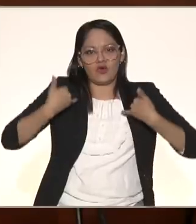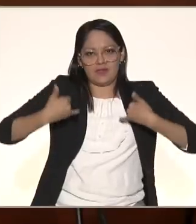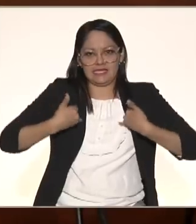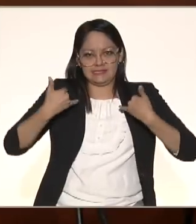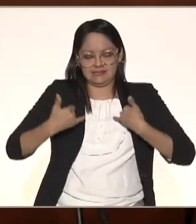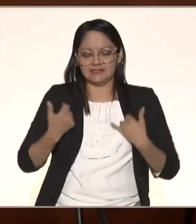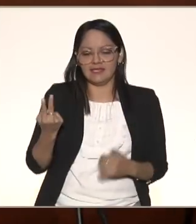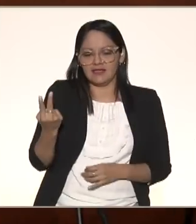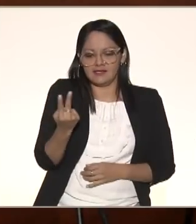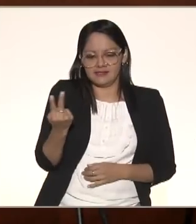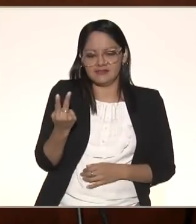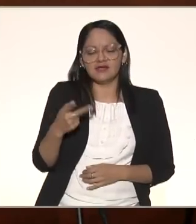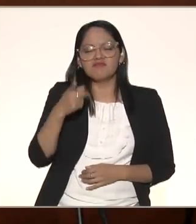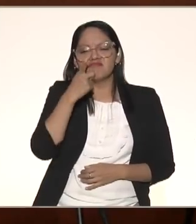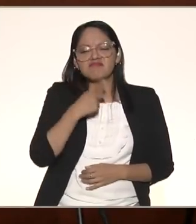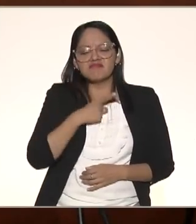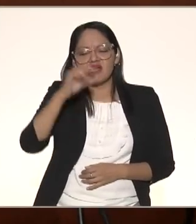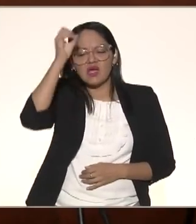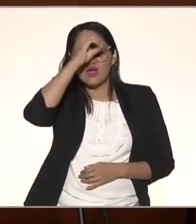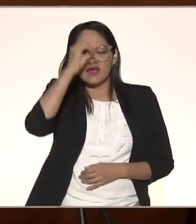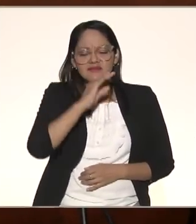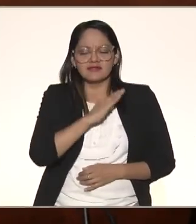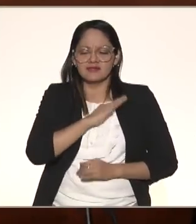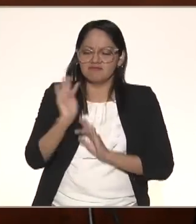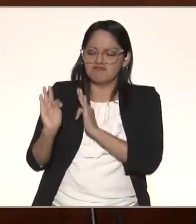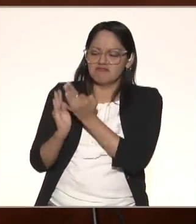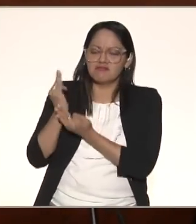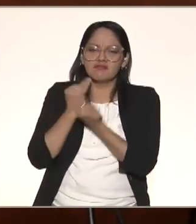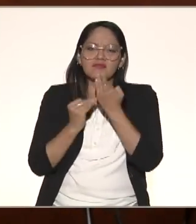nos cuentan ellos qué opinan de la generosidad.